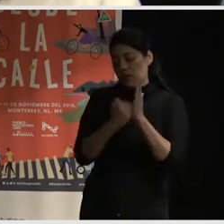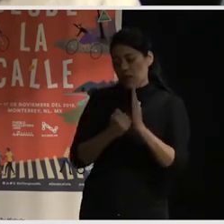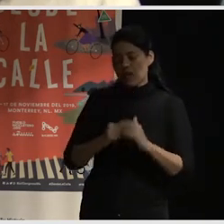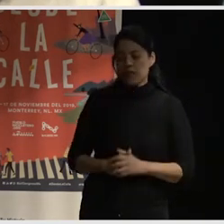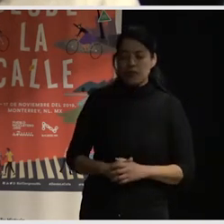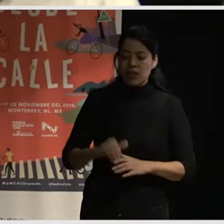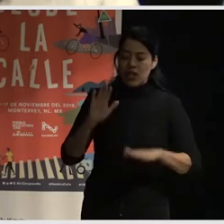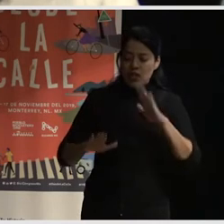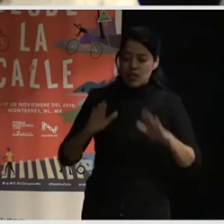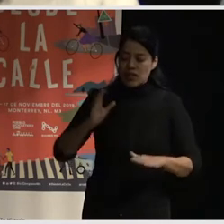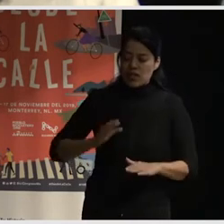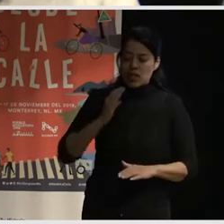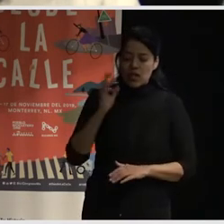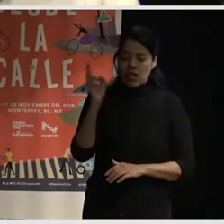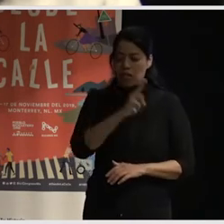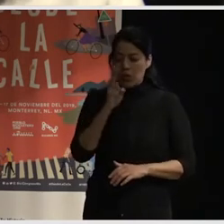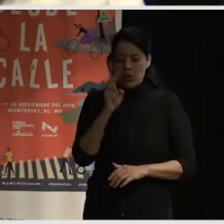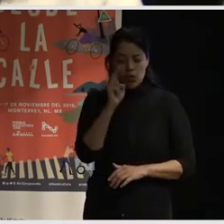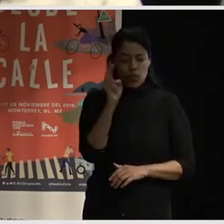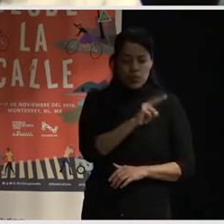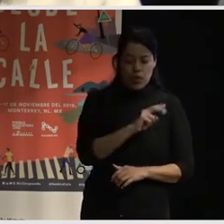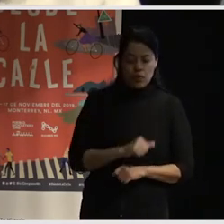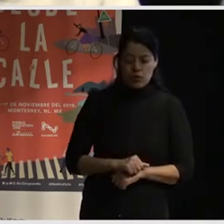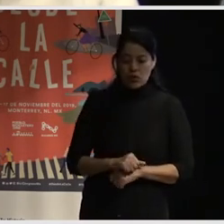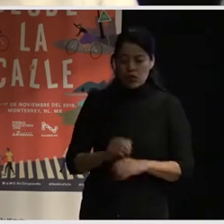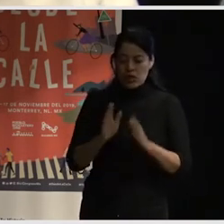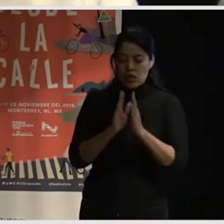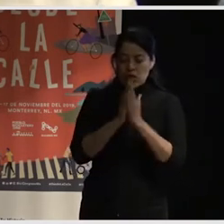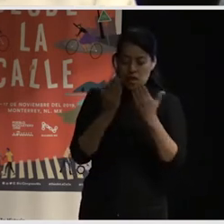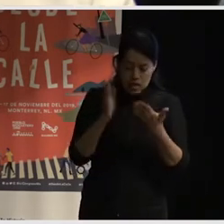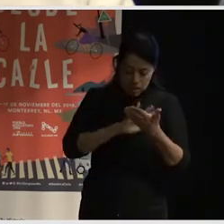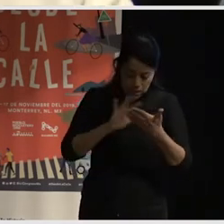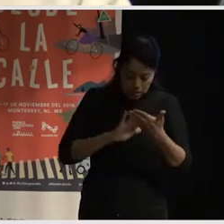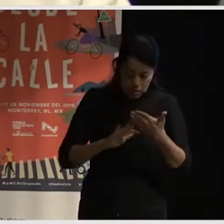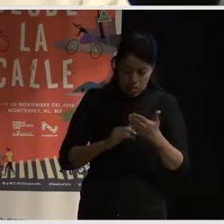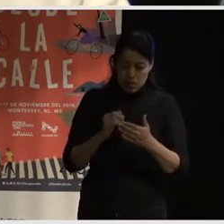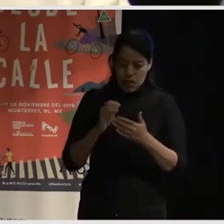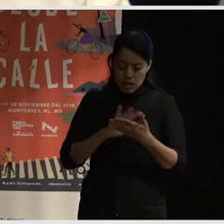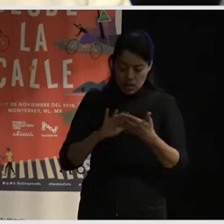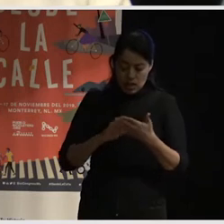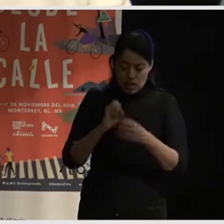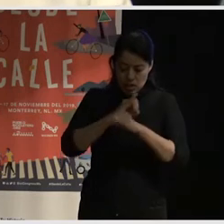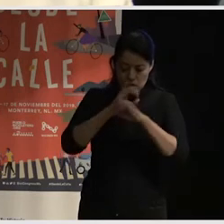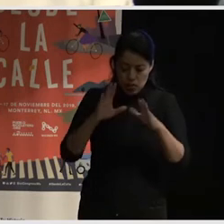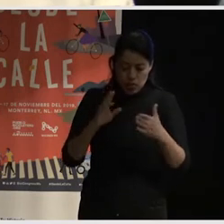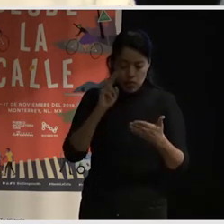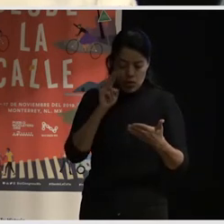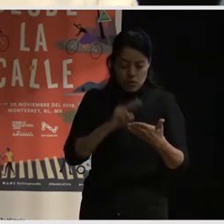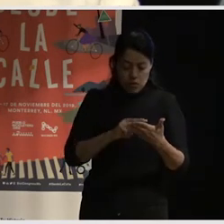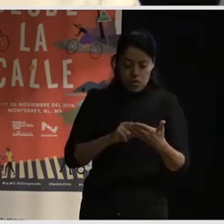veces que la calidad del aire si nosotros vemos en las en las páginas de información vemos que está dentro de los límites